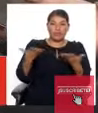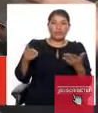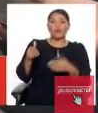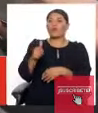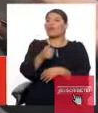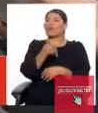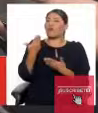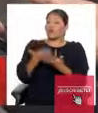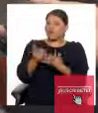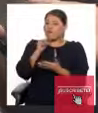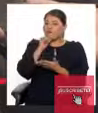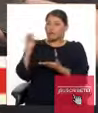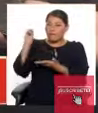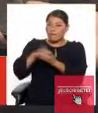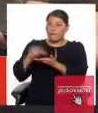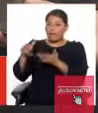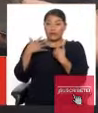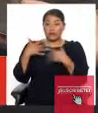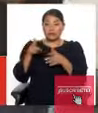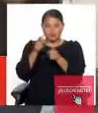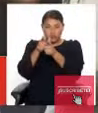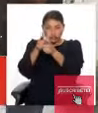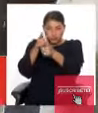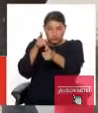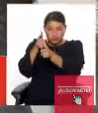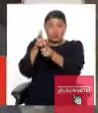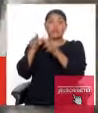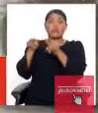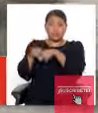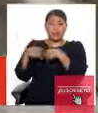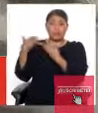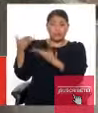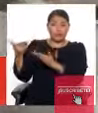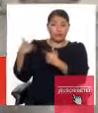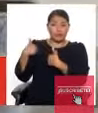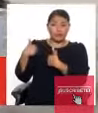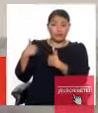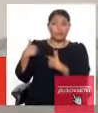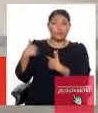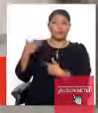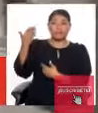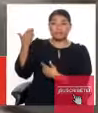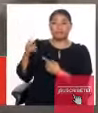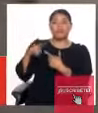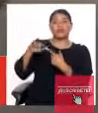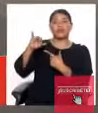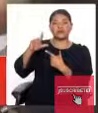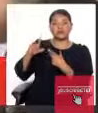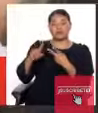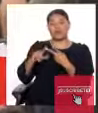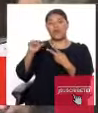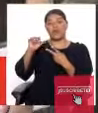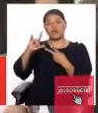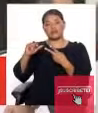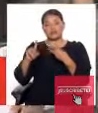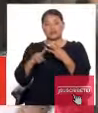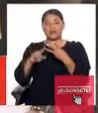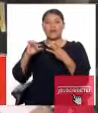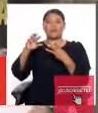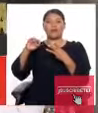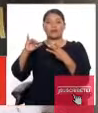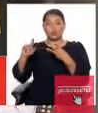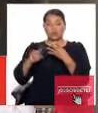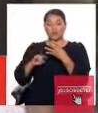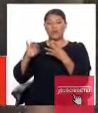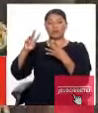en esta organización, como son armas de largo alcance. Jesús Palmero, Alexander Gómez, Manuel Trillos y Deison